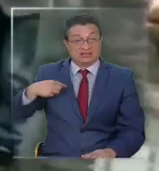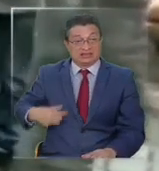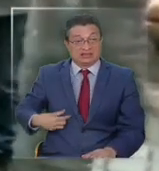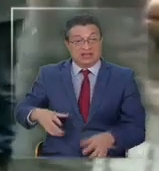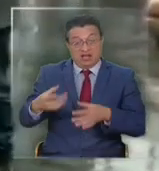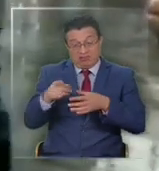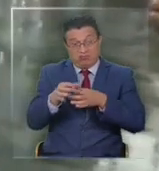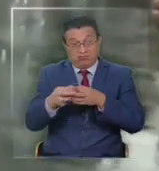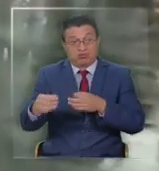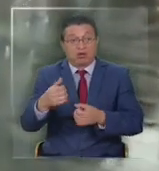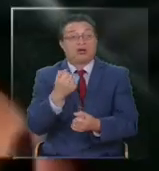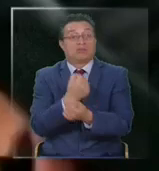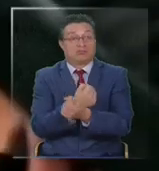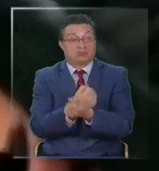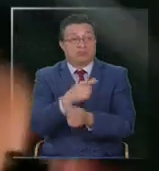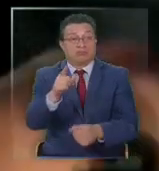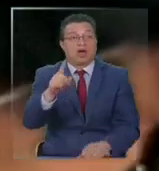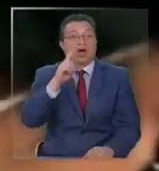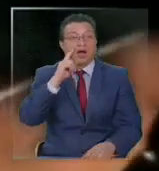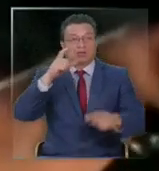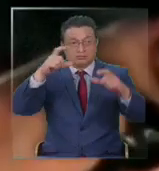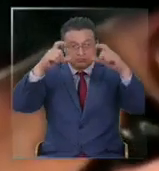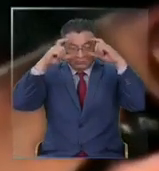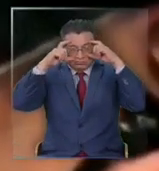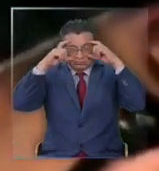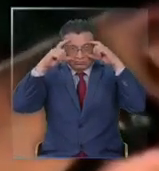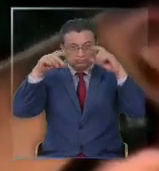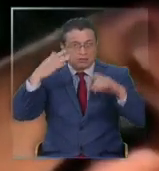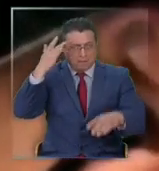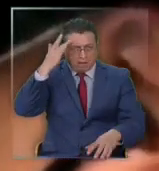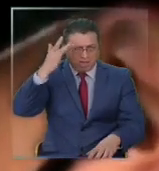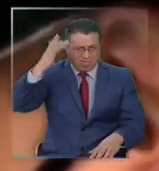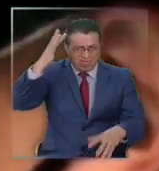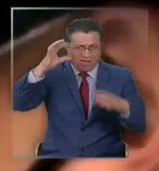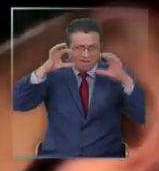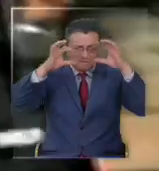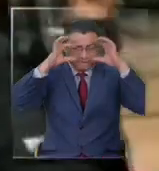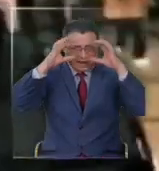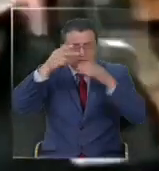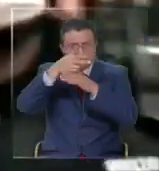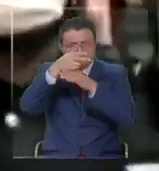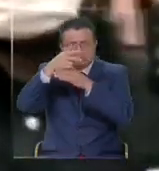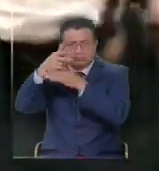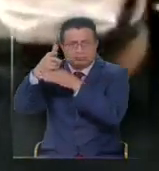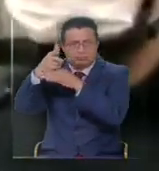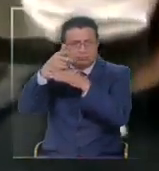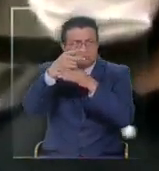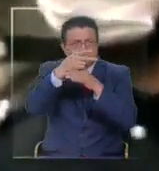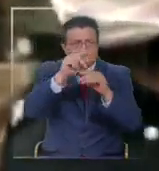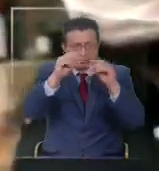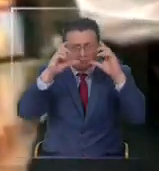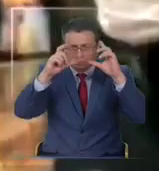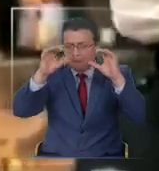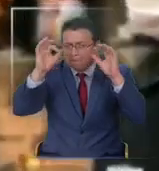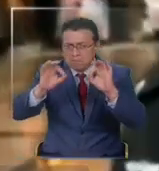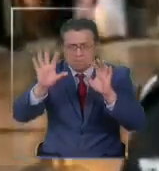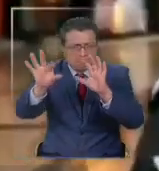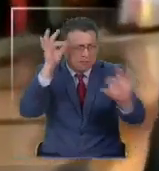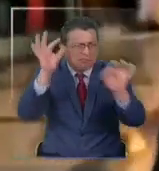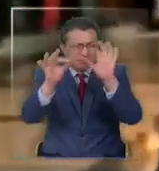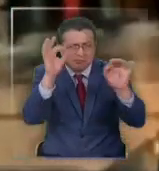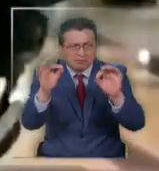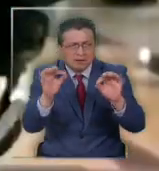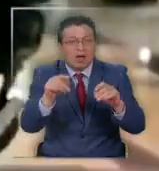Zhejiang, la policía cuenta con estos lentes con inteligencia artificial, cámaras térmicas y realidad aumentada.